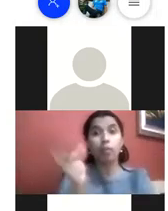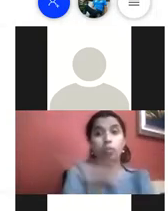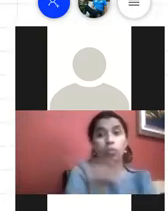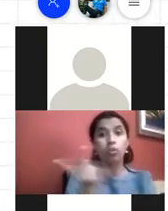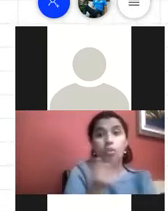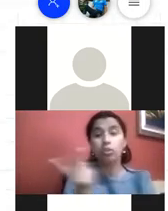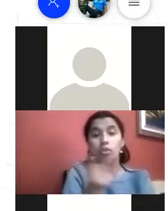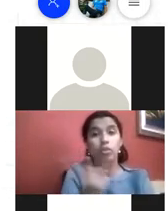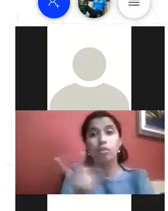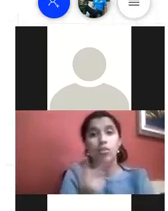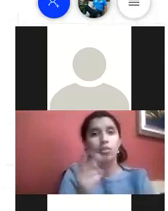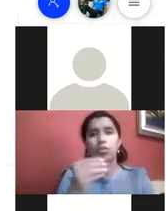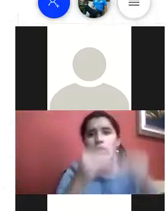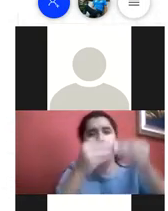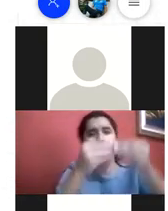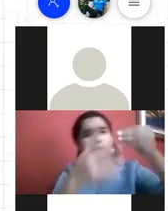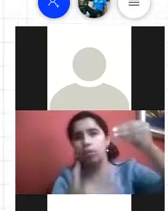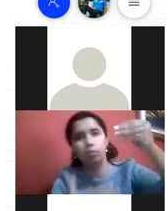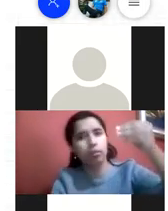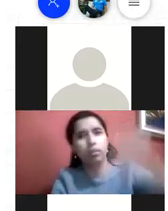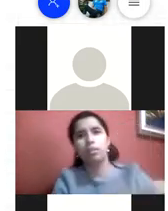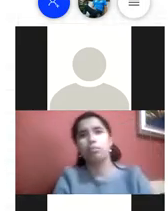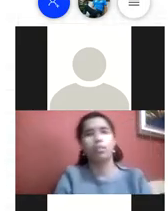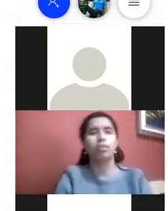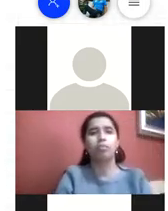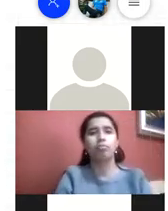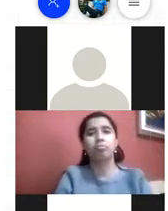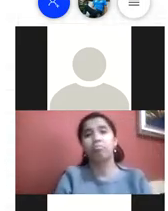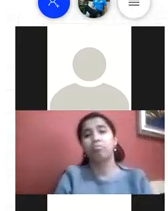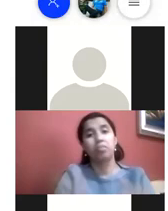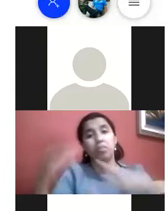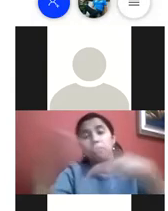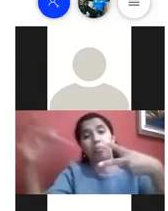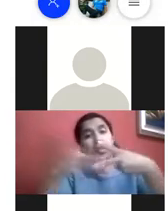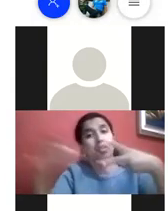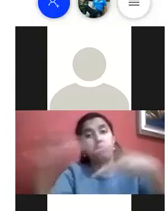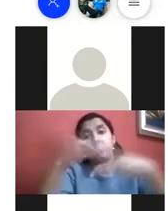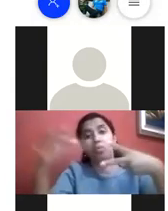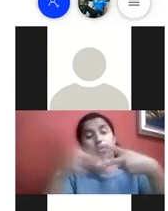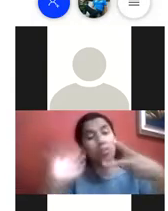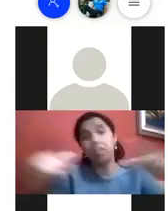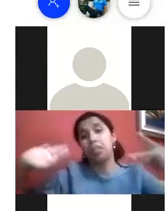no va a hacer todo este procedimiento. Simplemente toma estos dos y ya.